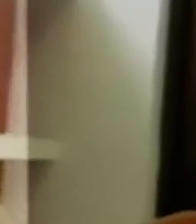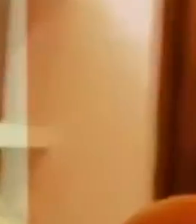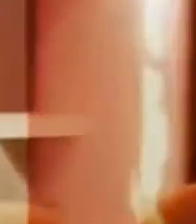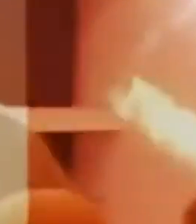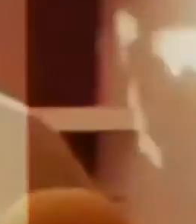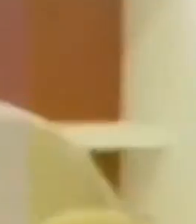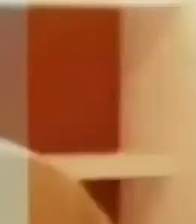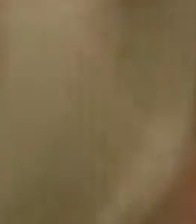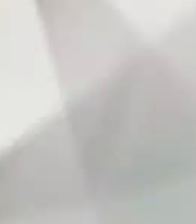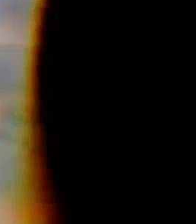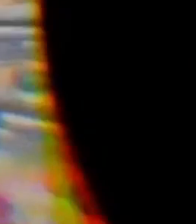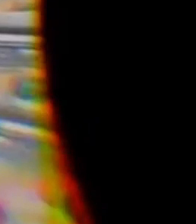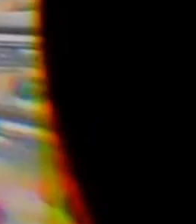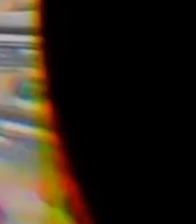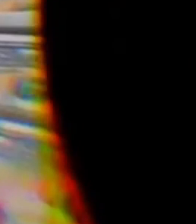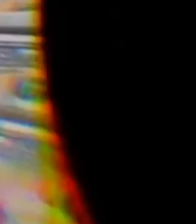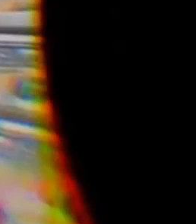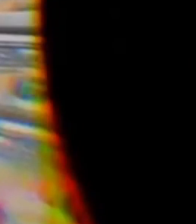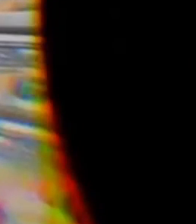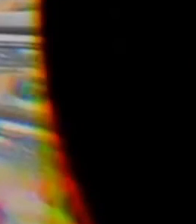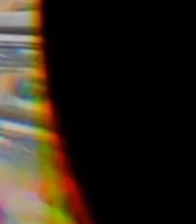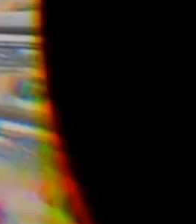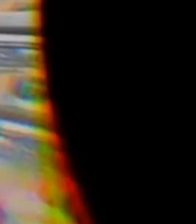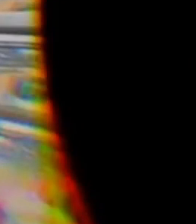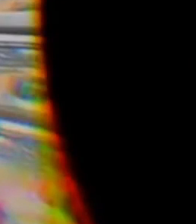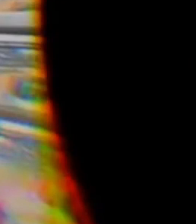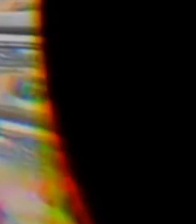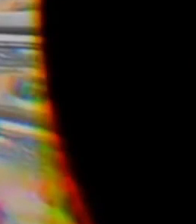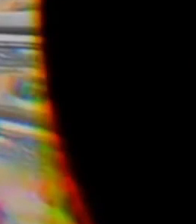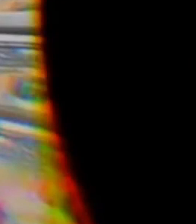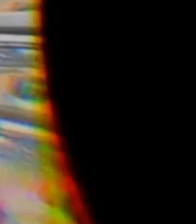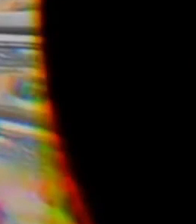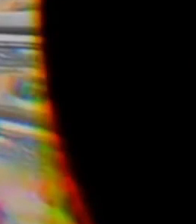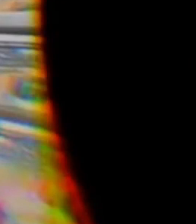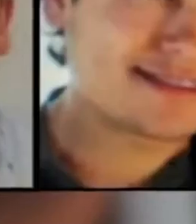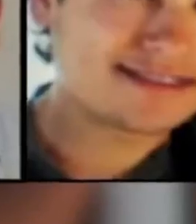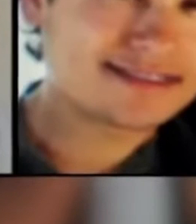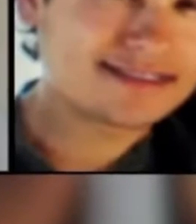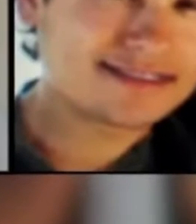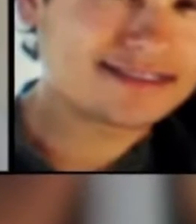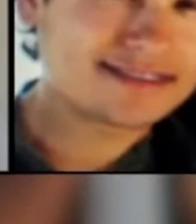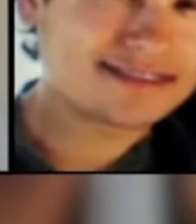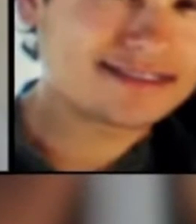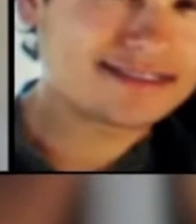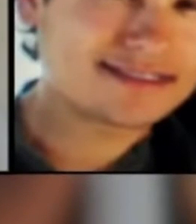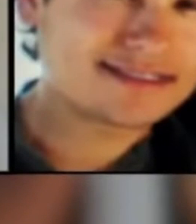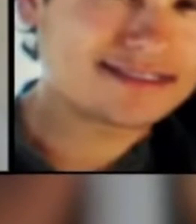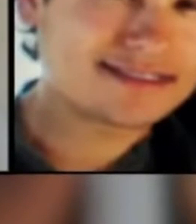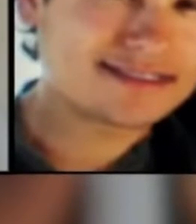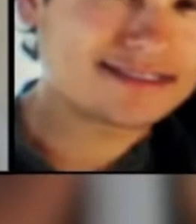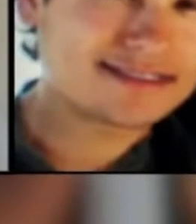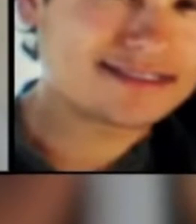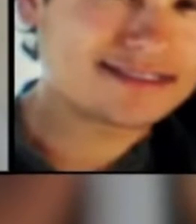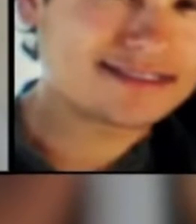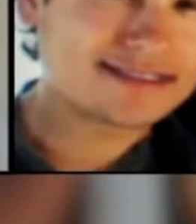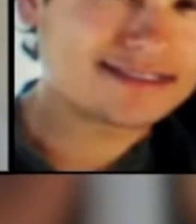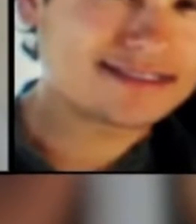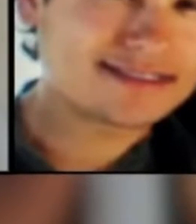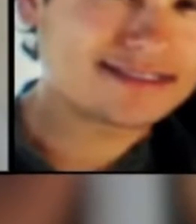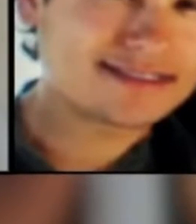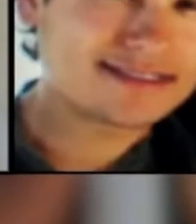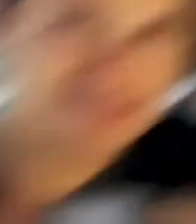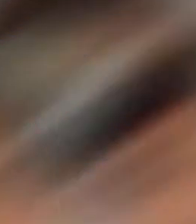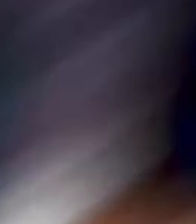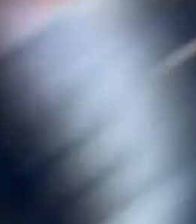Venegas, compadre del Chapo, quien le habría ofrecido $5 millones para que dejara operar solo a los Chapos en el estado y no a los Beltrán.